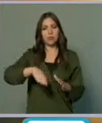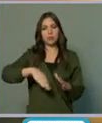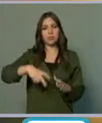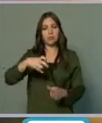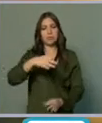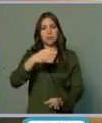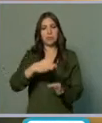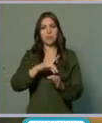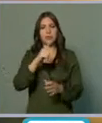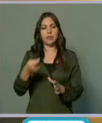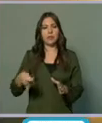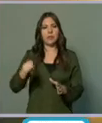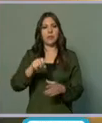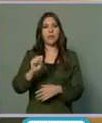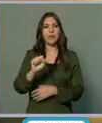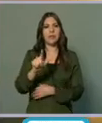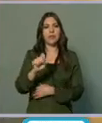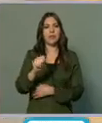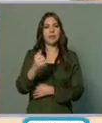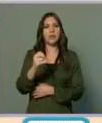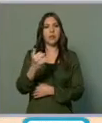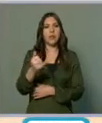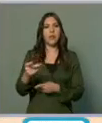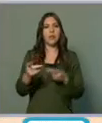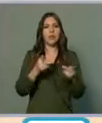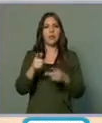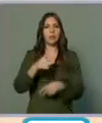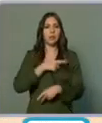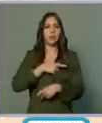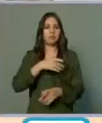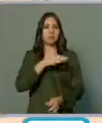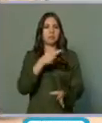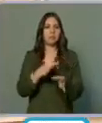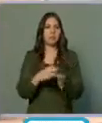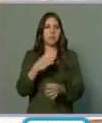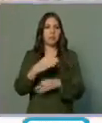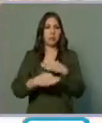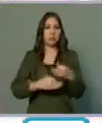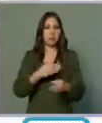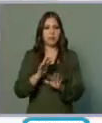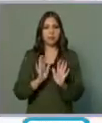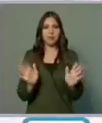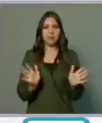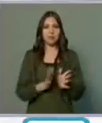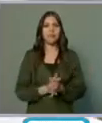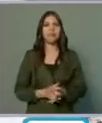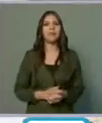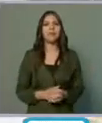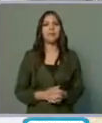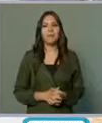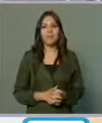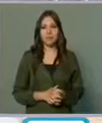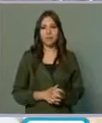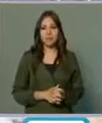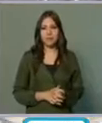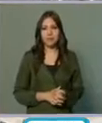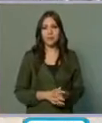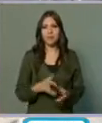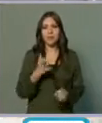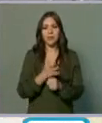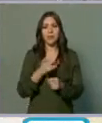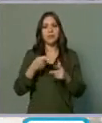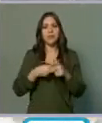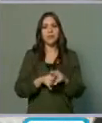Y ya solo para servir, salsa de soya preparada. Al gusto, nada más. Perfecto, chef. Pues, ¿qué le parece si vamos comenzando? Y nos